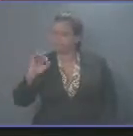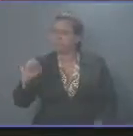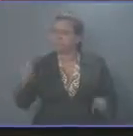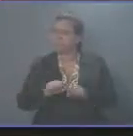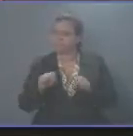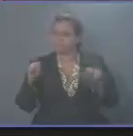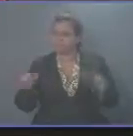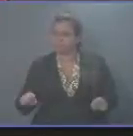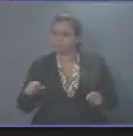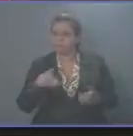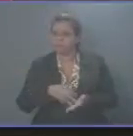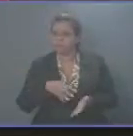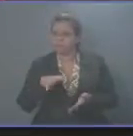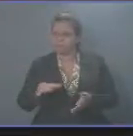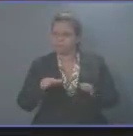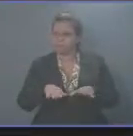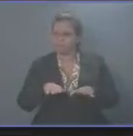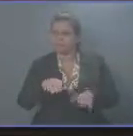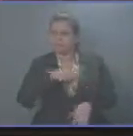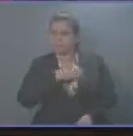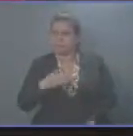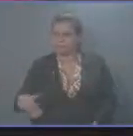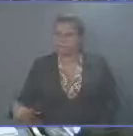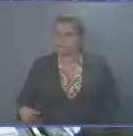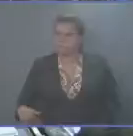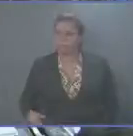sistema público. Gracias, presidente.